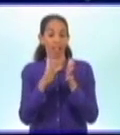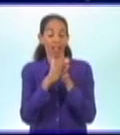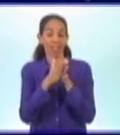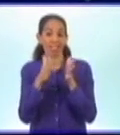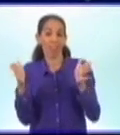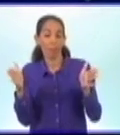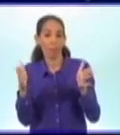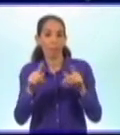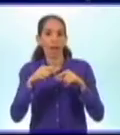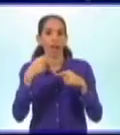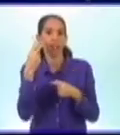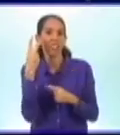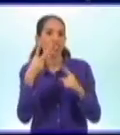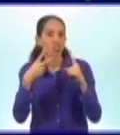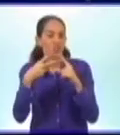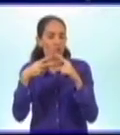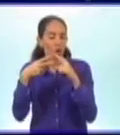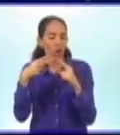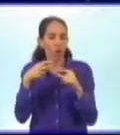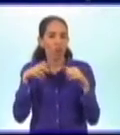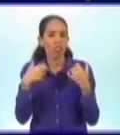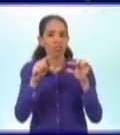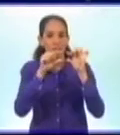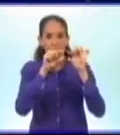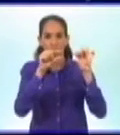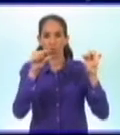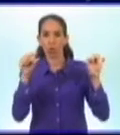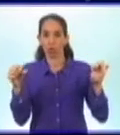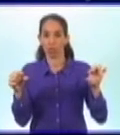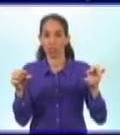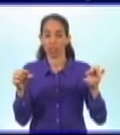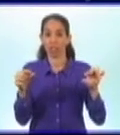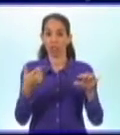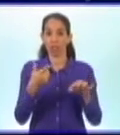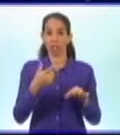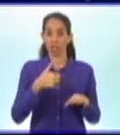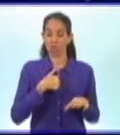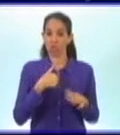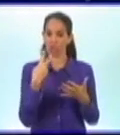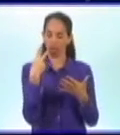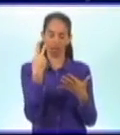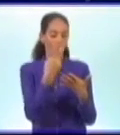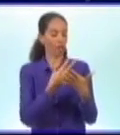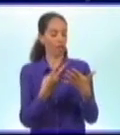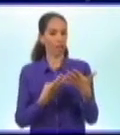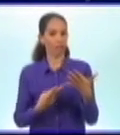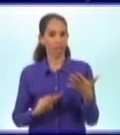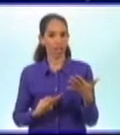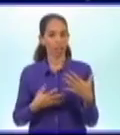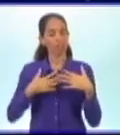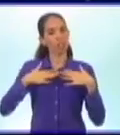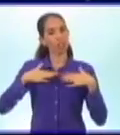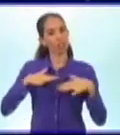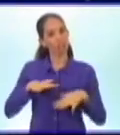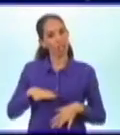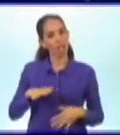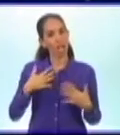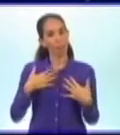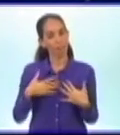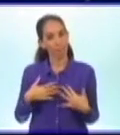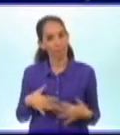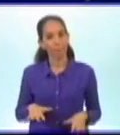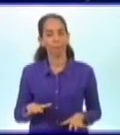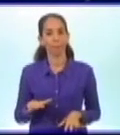y la entonación para leerla sería diferente. Es decir, la pausa se hace más breve, con más